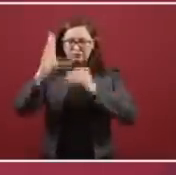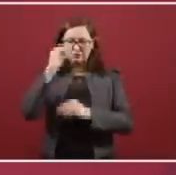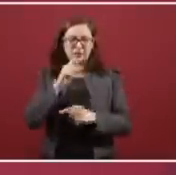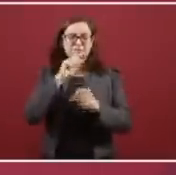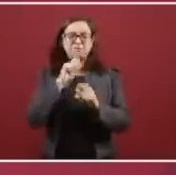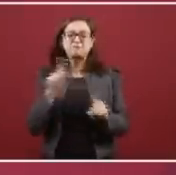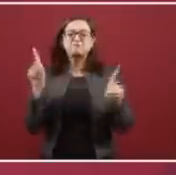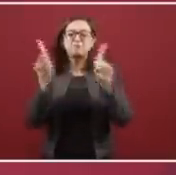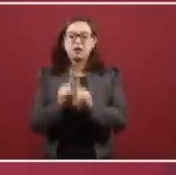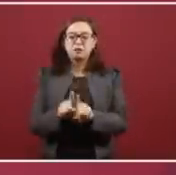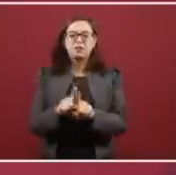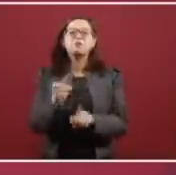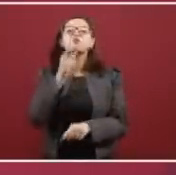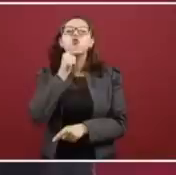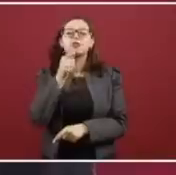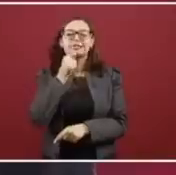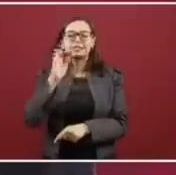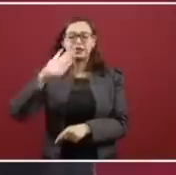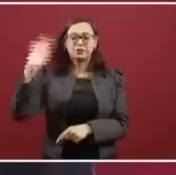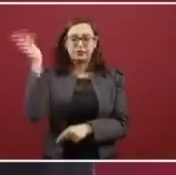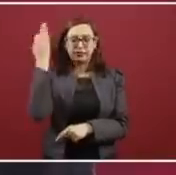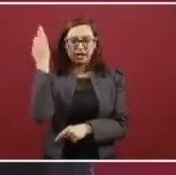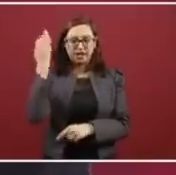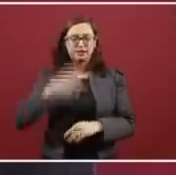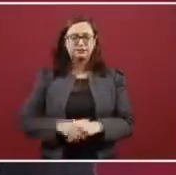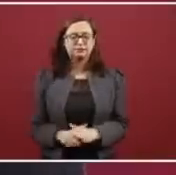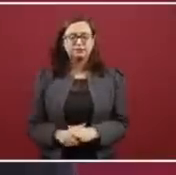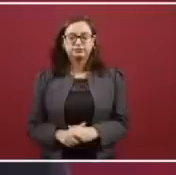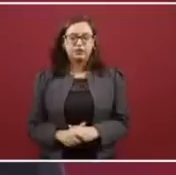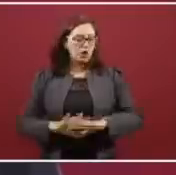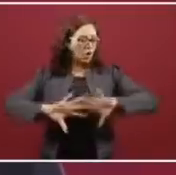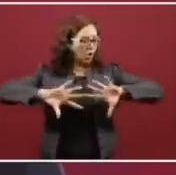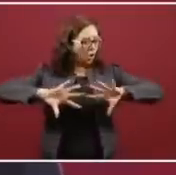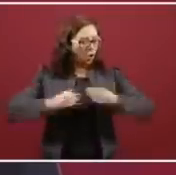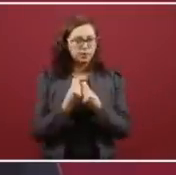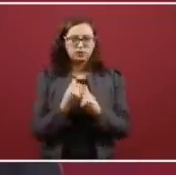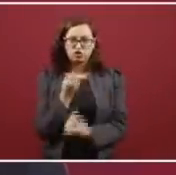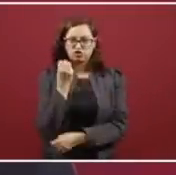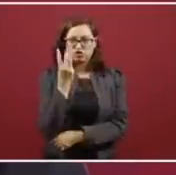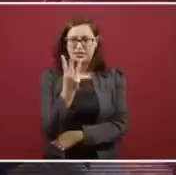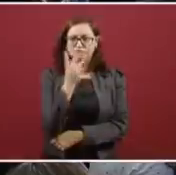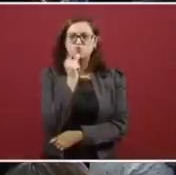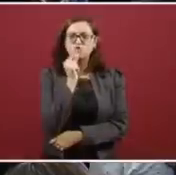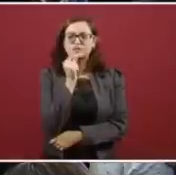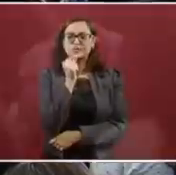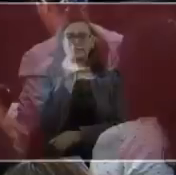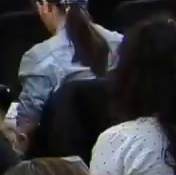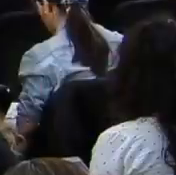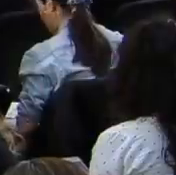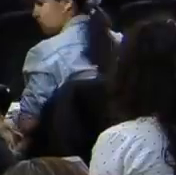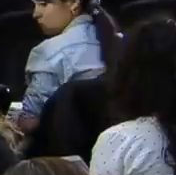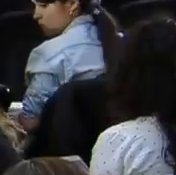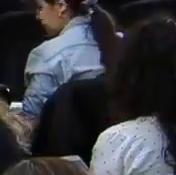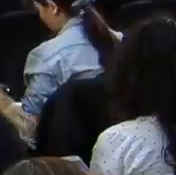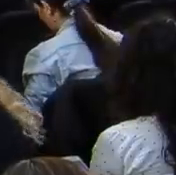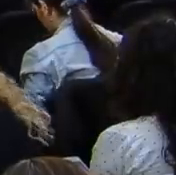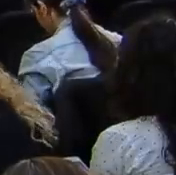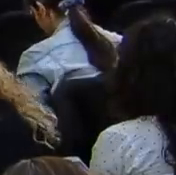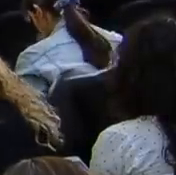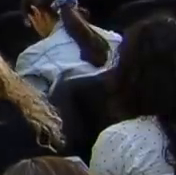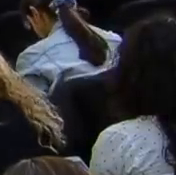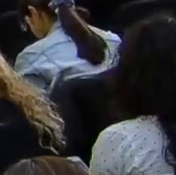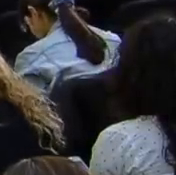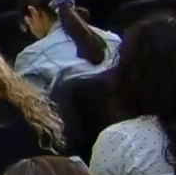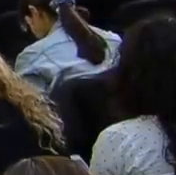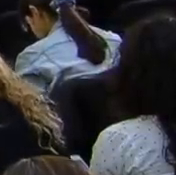también policías federales es la suma de las tres policías y